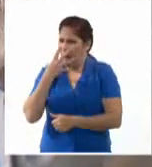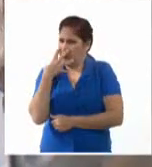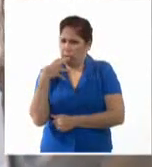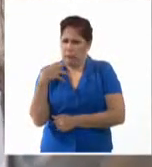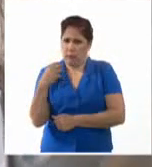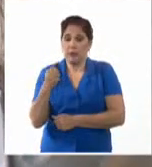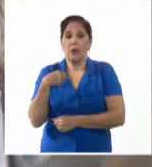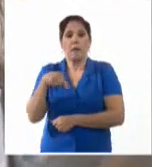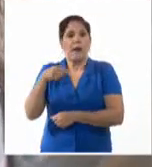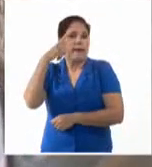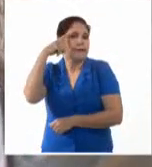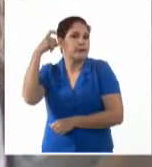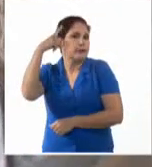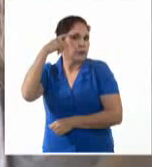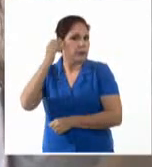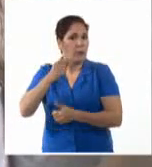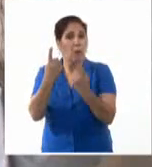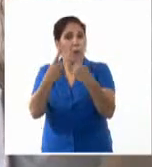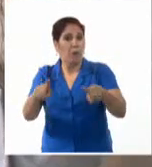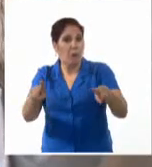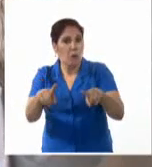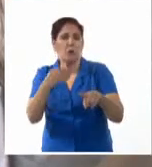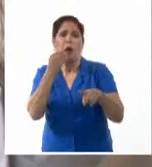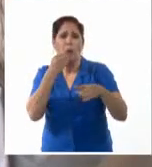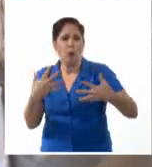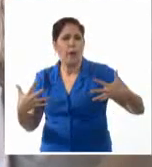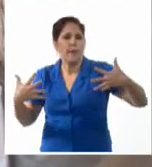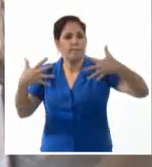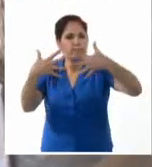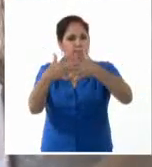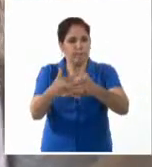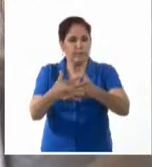para seguir soñando con que la música de esta parte